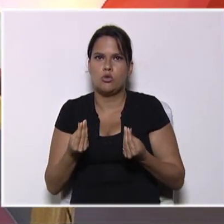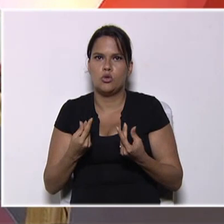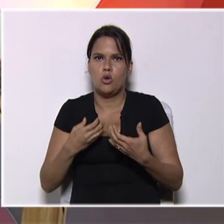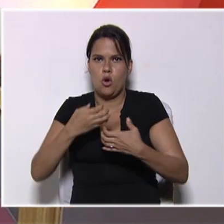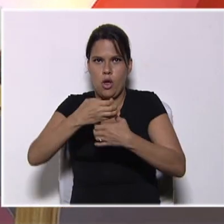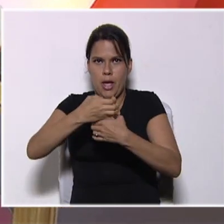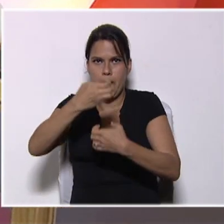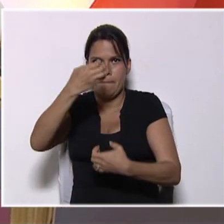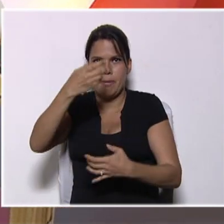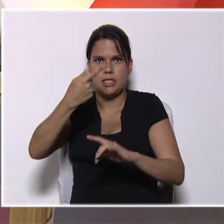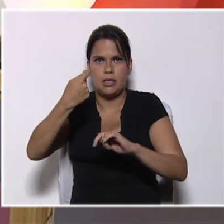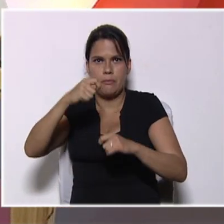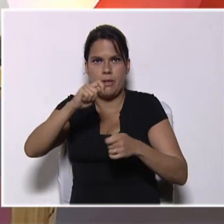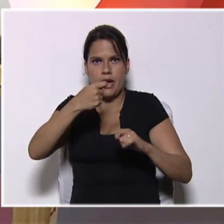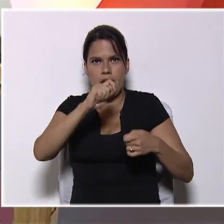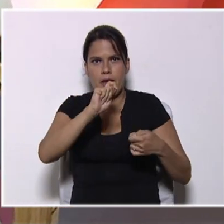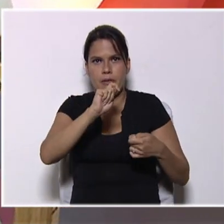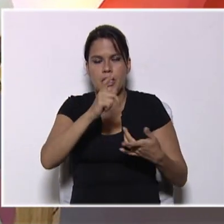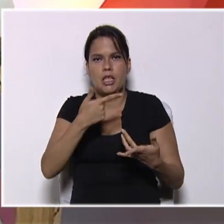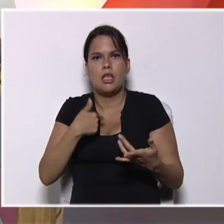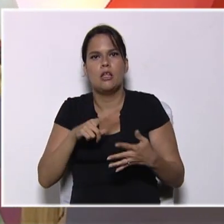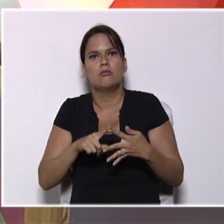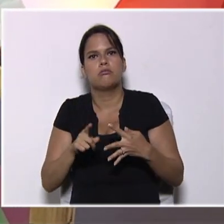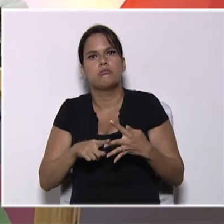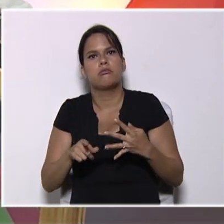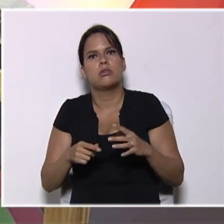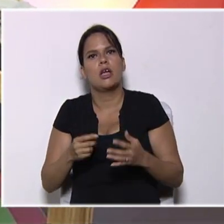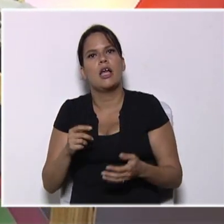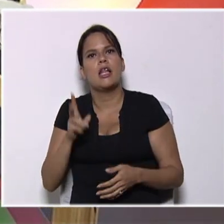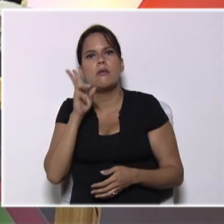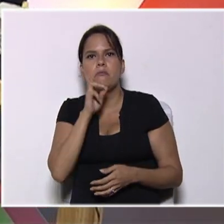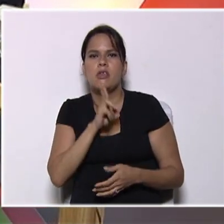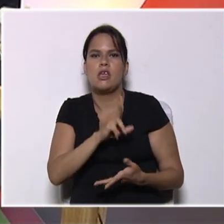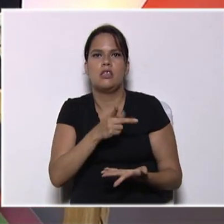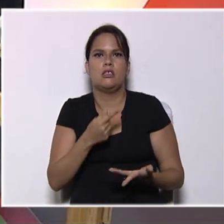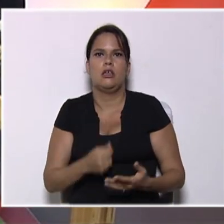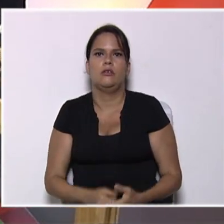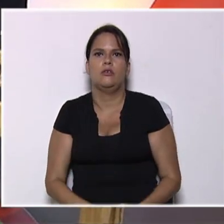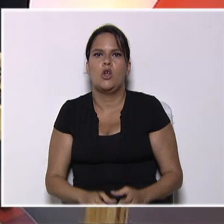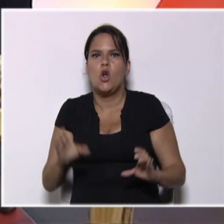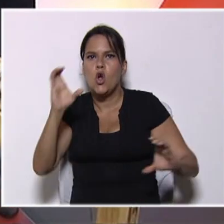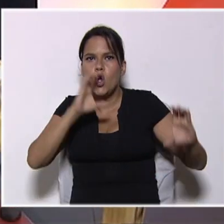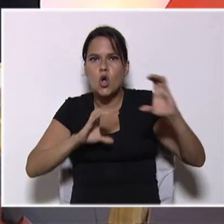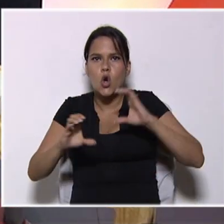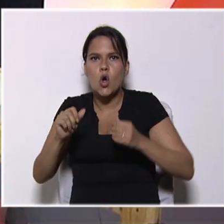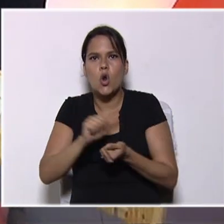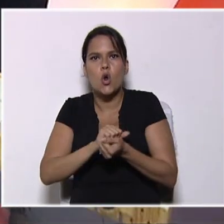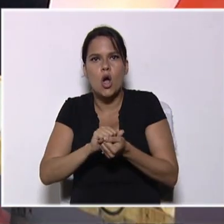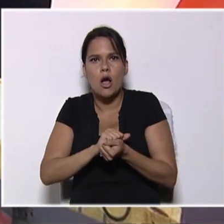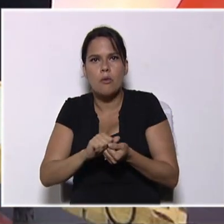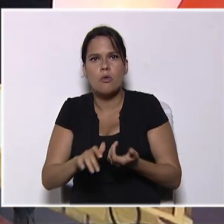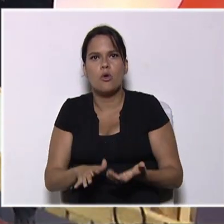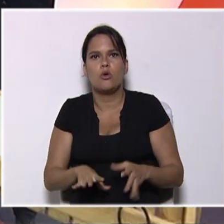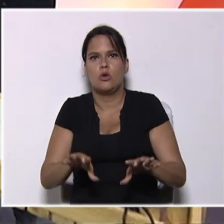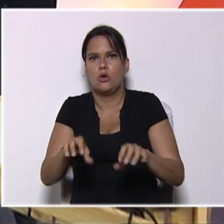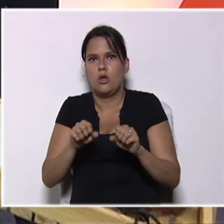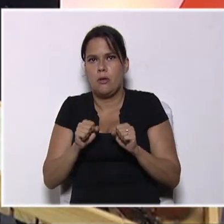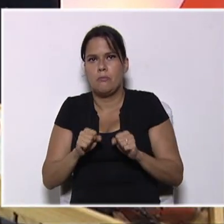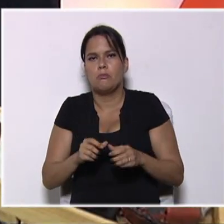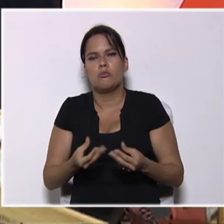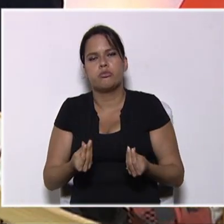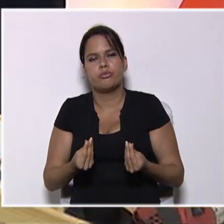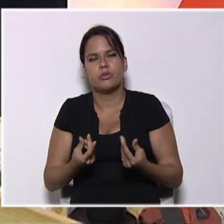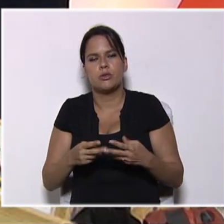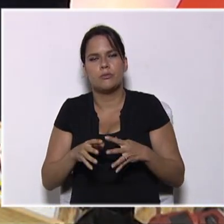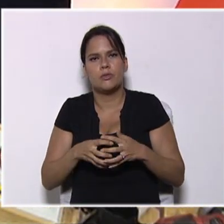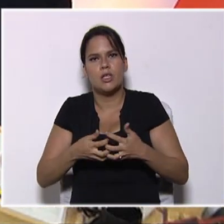plásticos para la venta de productos de limpieza, bien sea cloro, jabón, eso también lo recuperan varias empresas, varios emprendimientos,